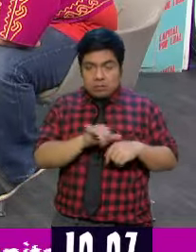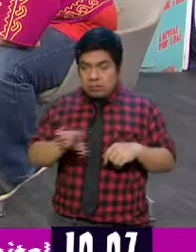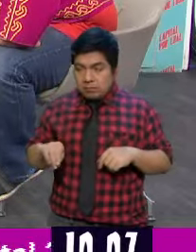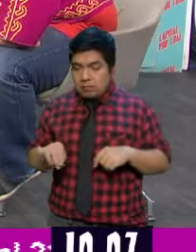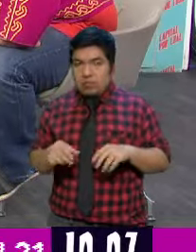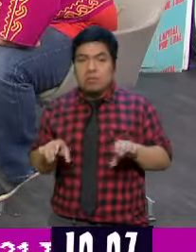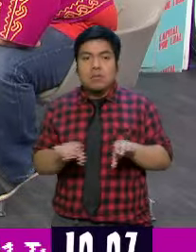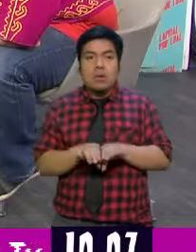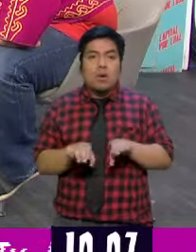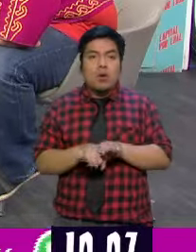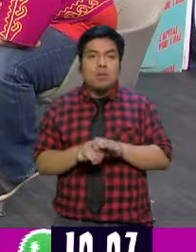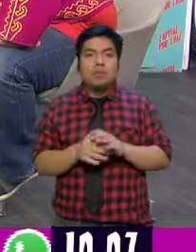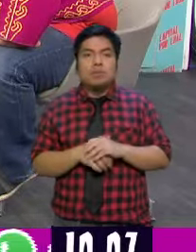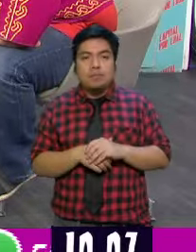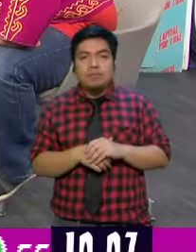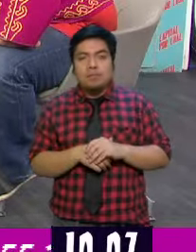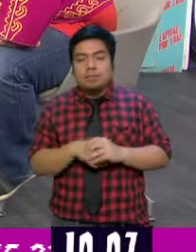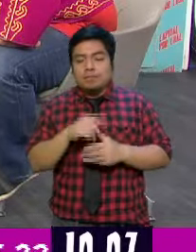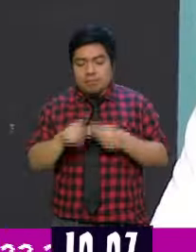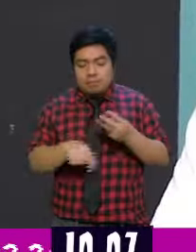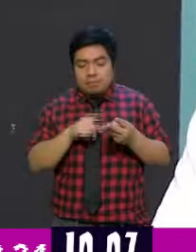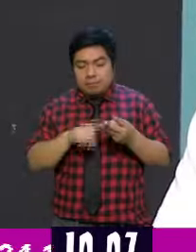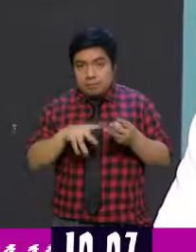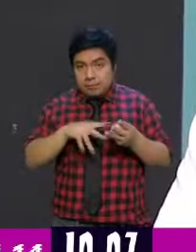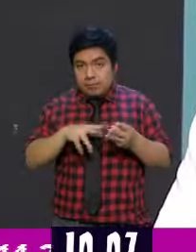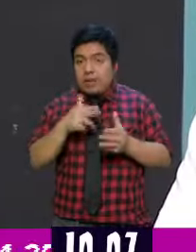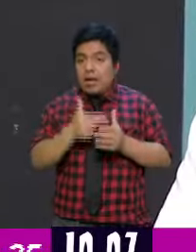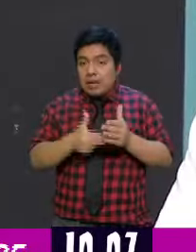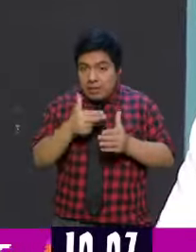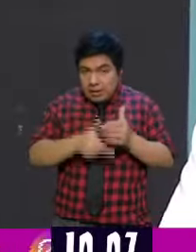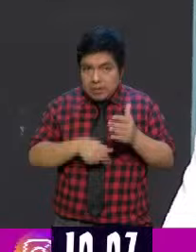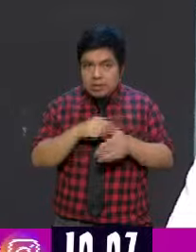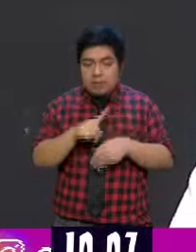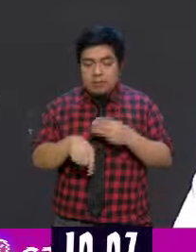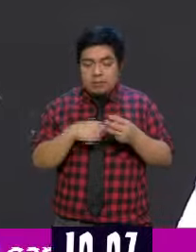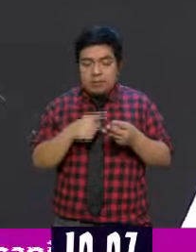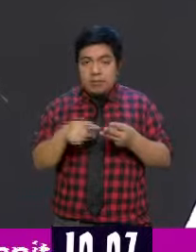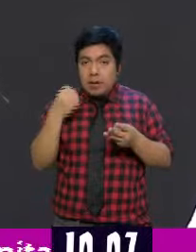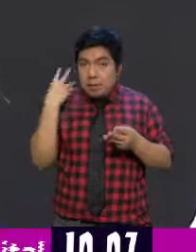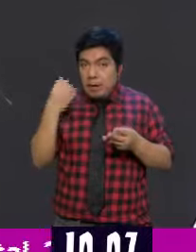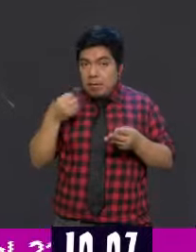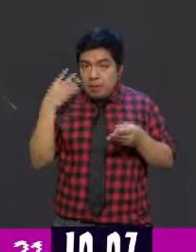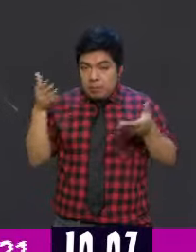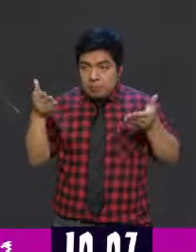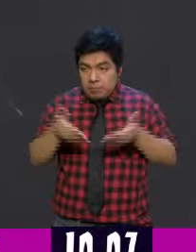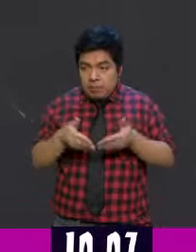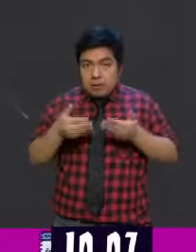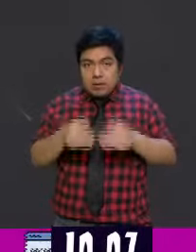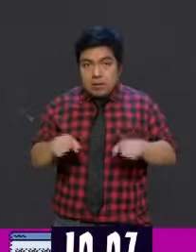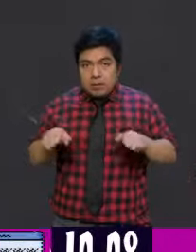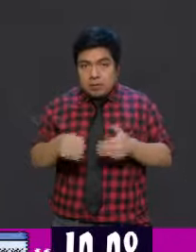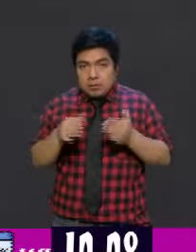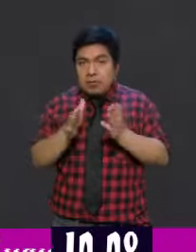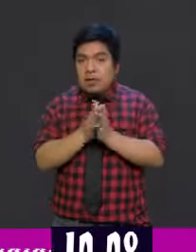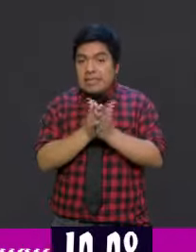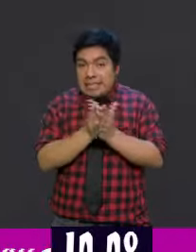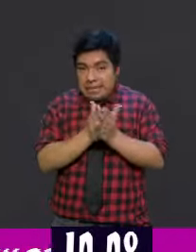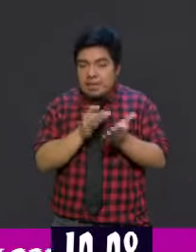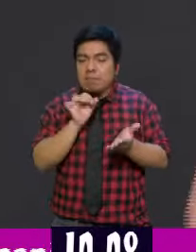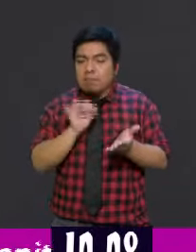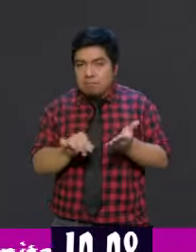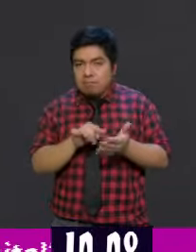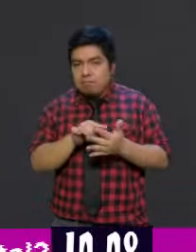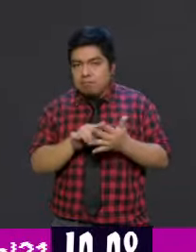Pues, tenemos talleres, vamos a hacer presentaciones también musicales, presentaciones de libros, ¿no? ¡Qué o sea,